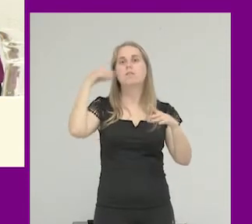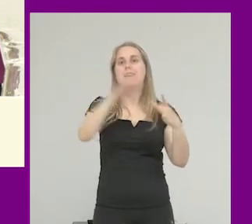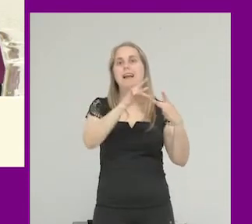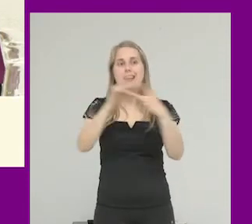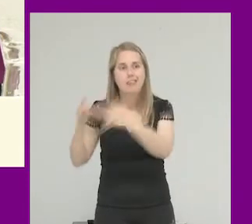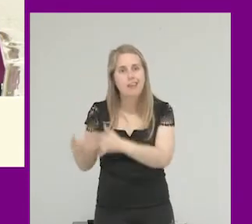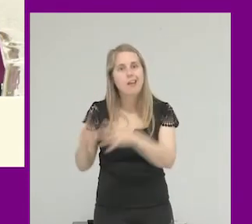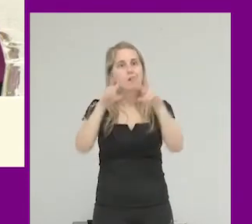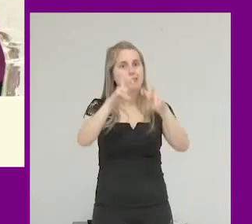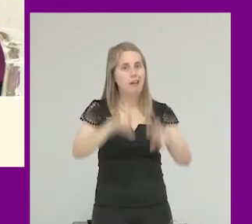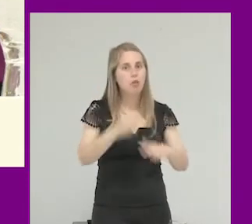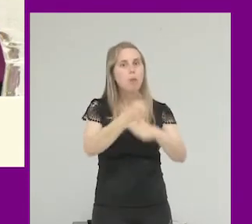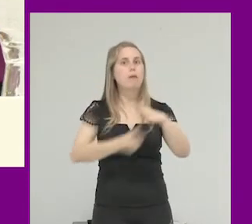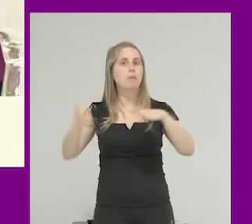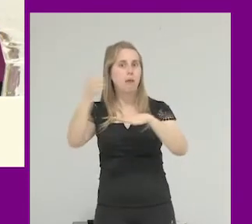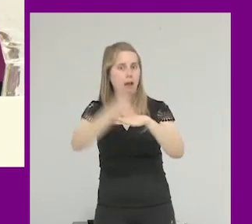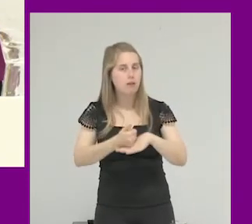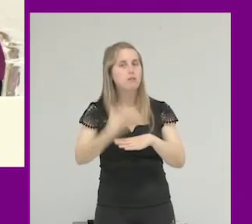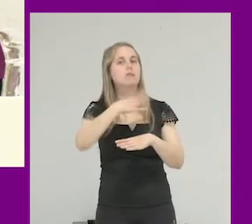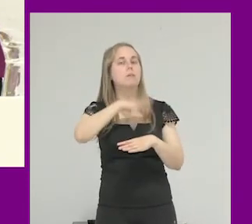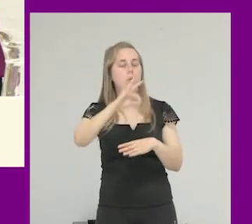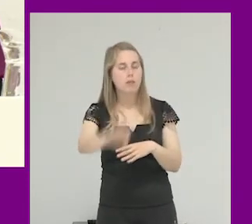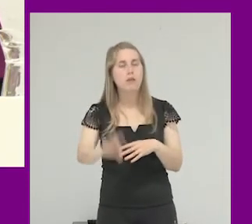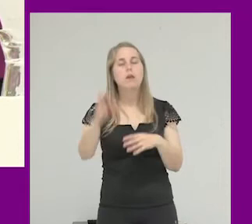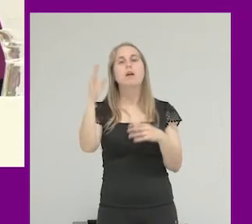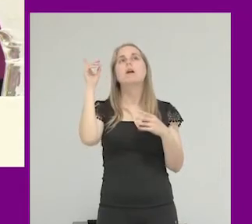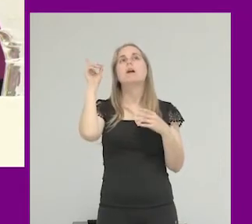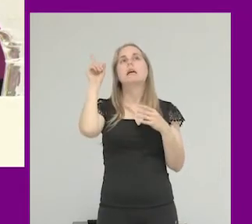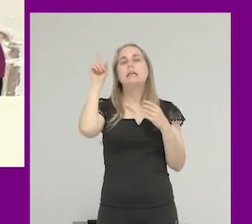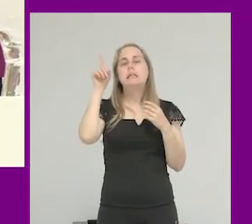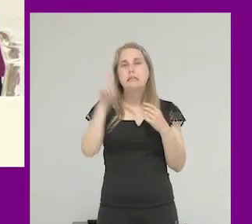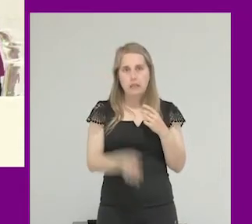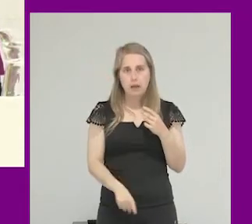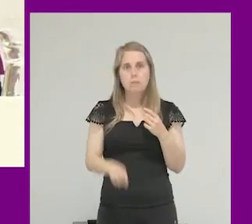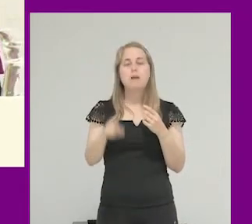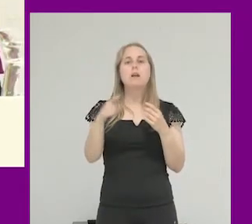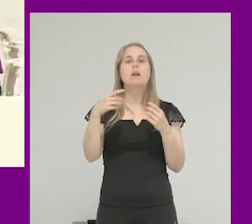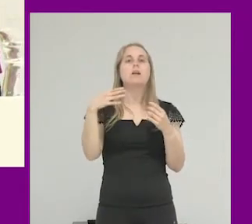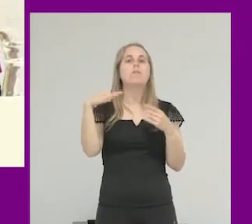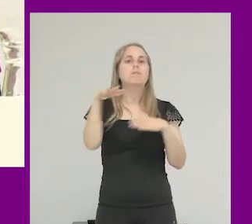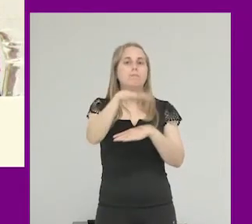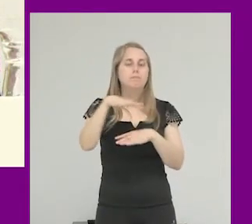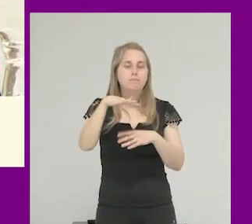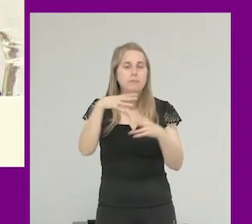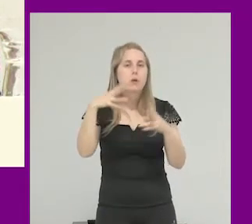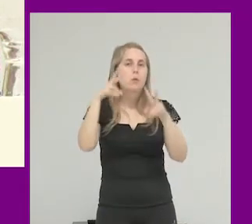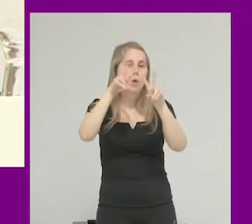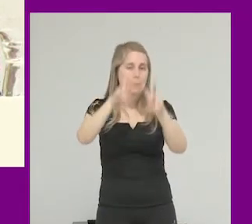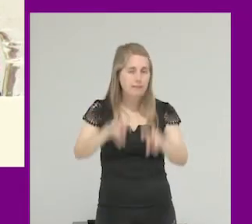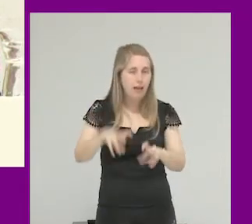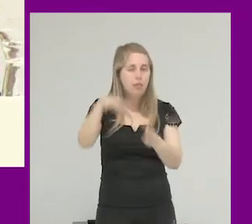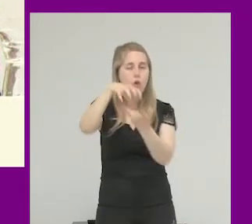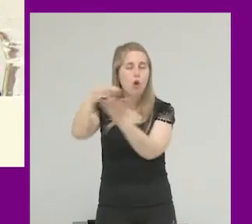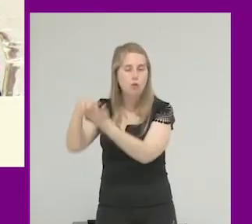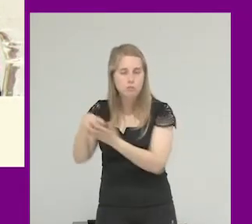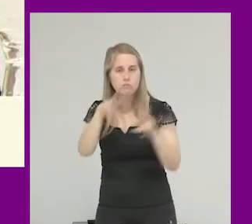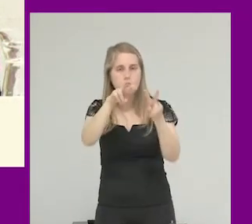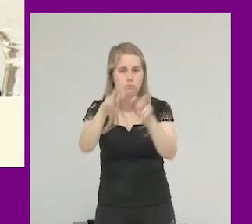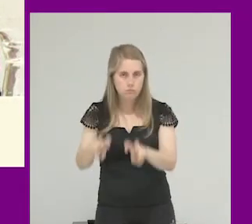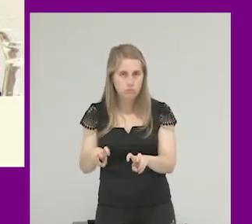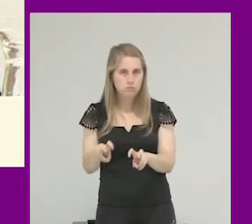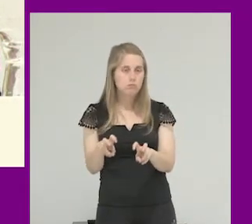principales de los proyectos, y también que los órganos investigadores